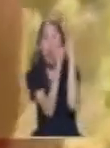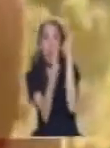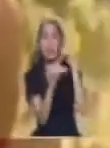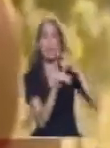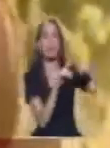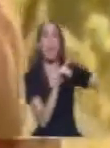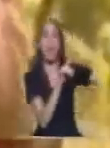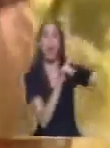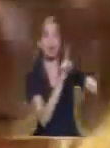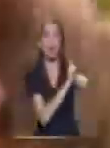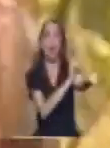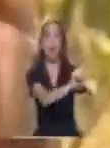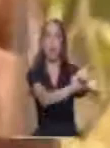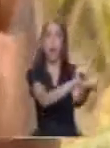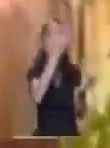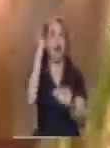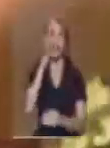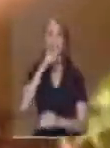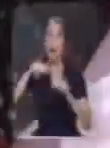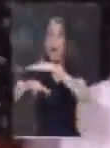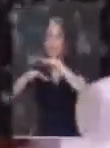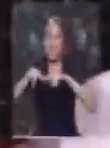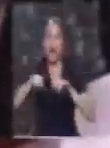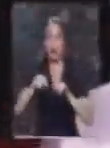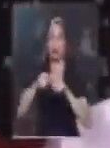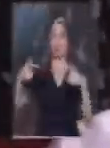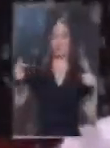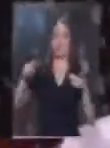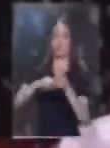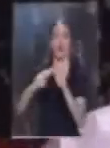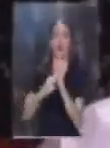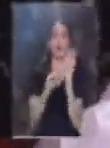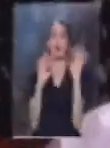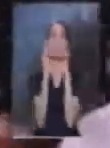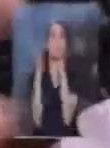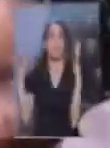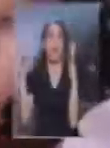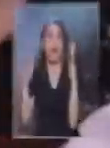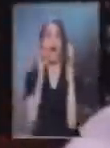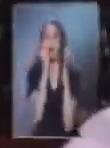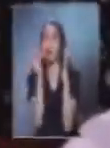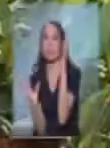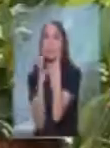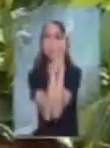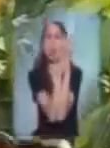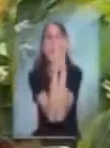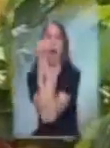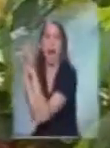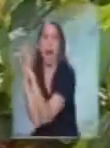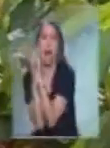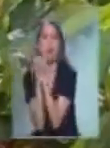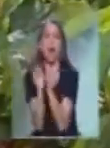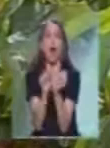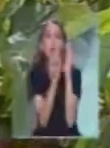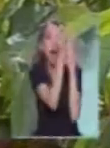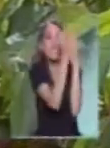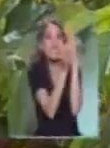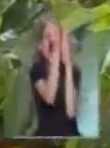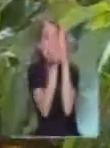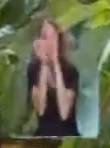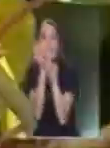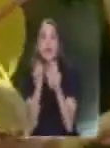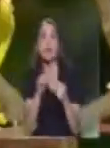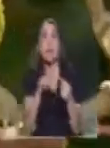Recursos que en un principio fueron vistos como un problema. Sin embargo, con este proyecto la extracción de maqui Murtilla se convierte en una